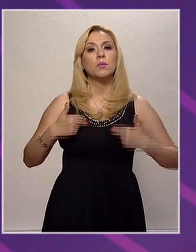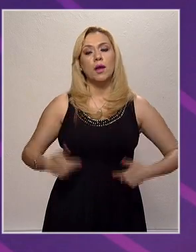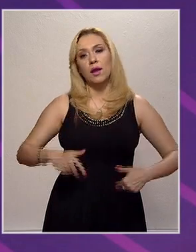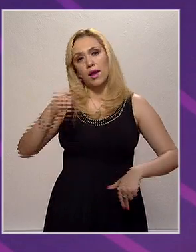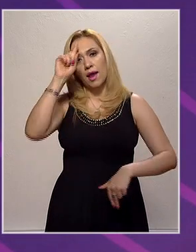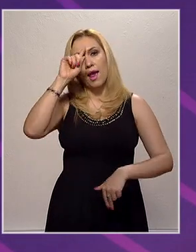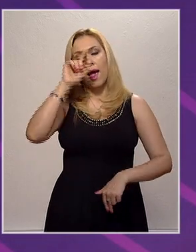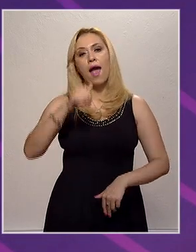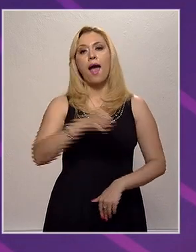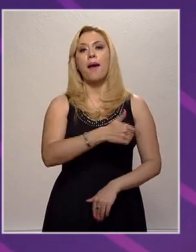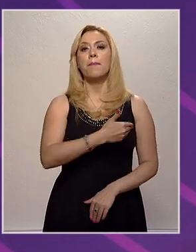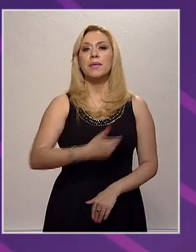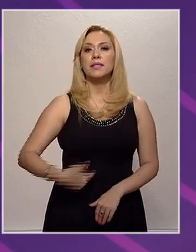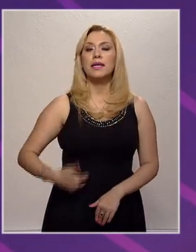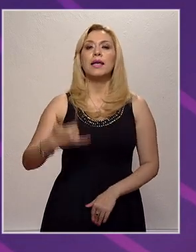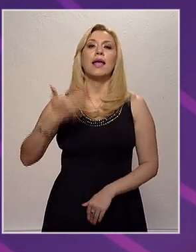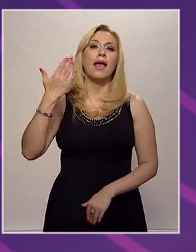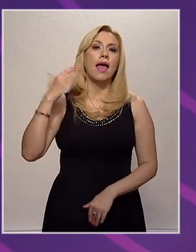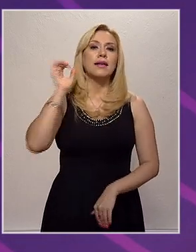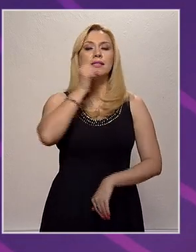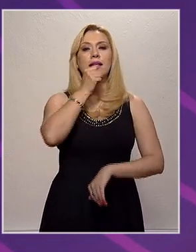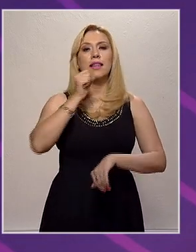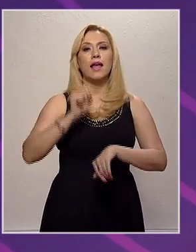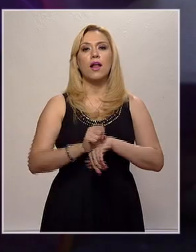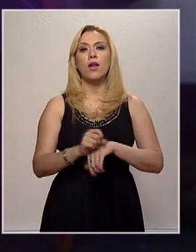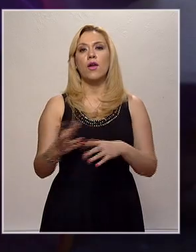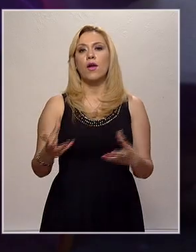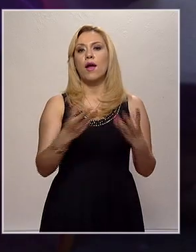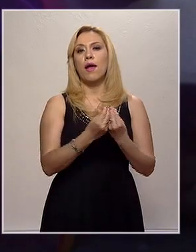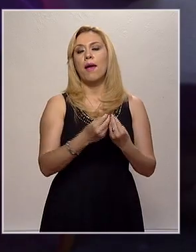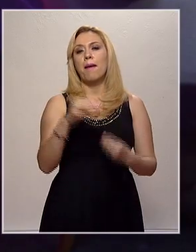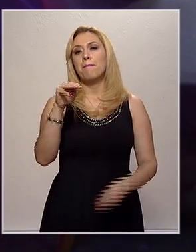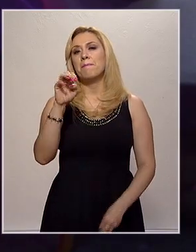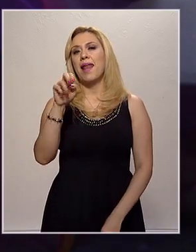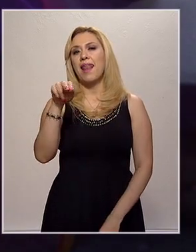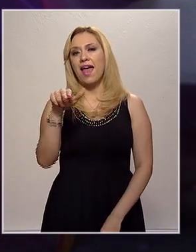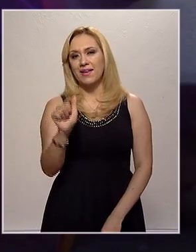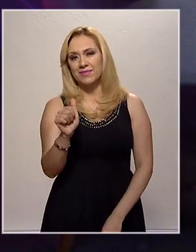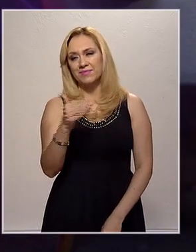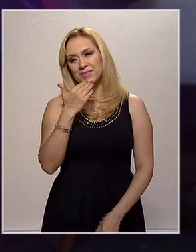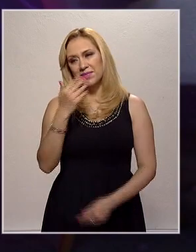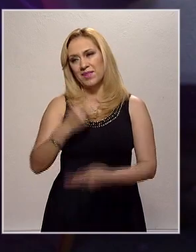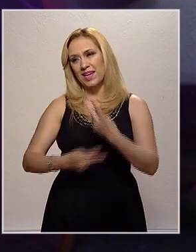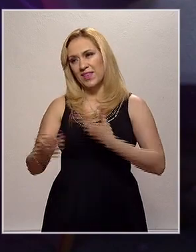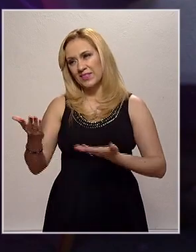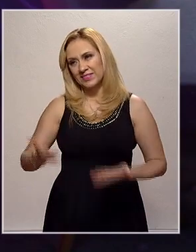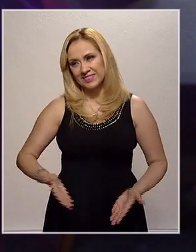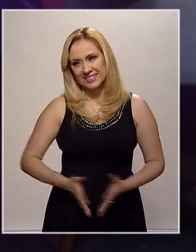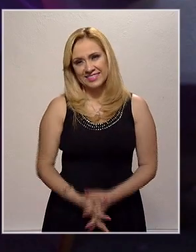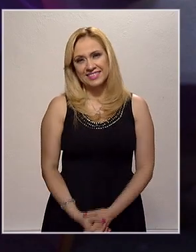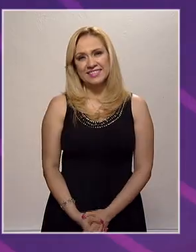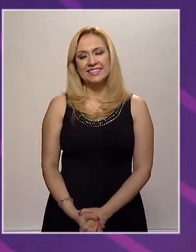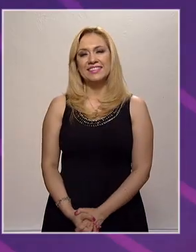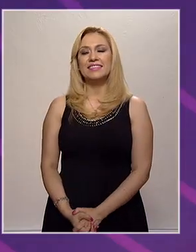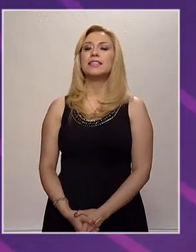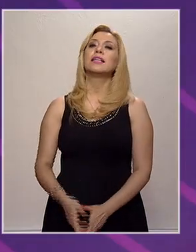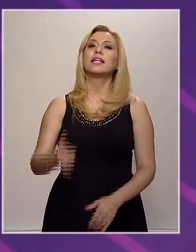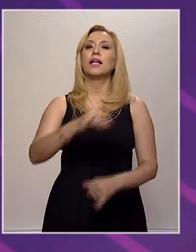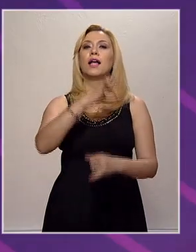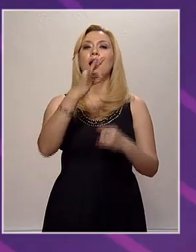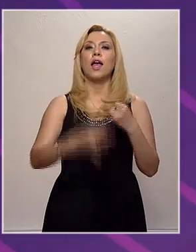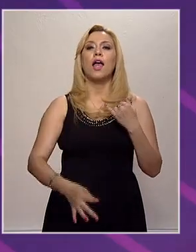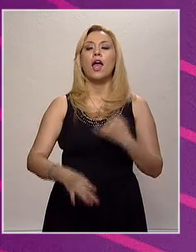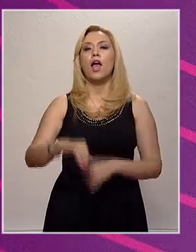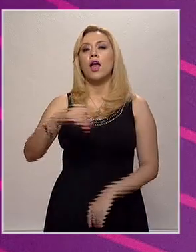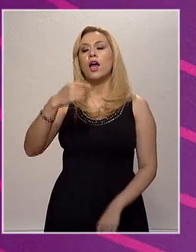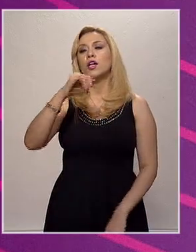de la Presidencia y fue secretario en la ponencia del ministro Alfredo Gutiérrez Ortiz Mena. Bienvenido, Samir. Gracias. Finalmente, presento a Joy